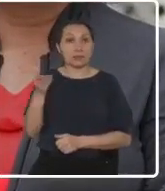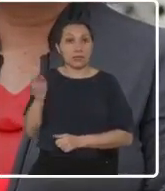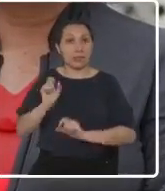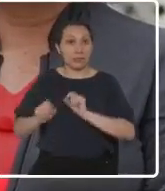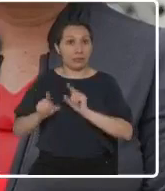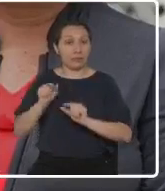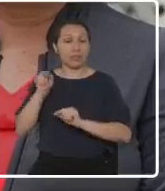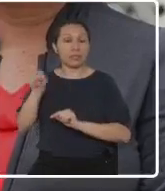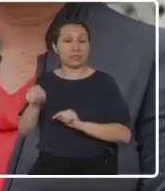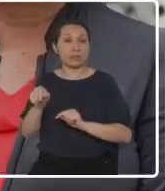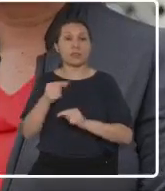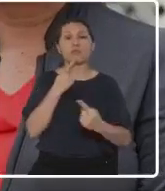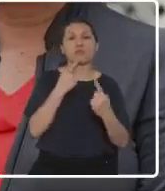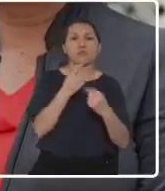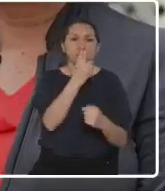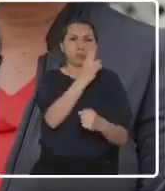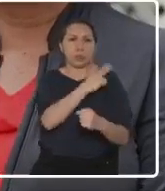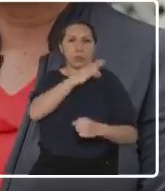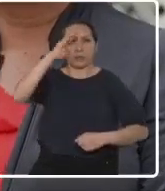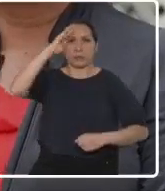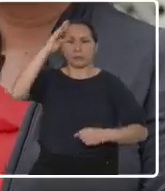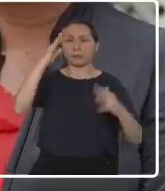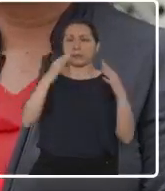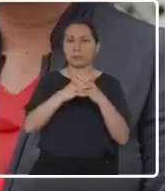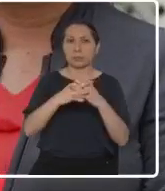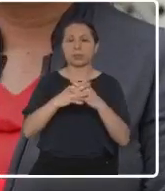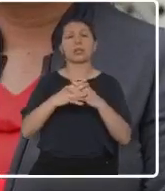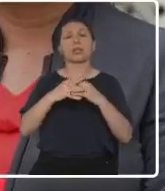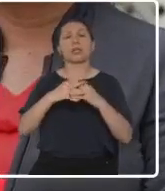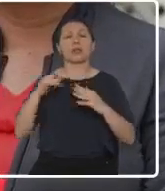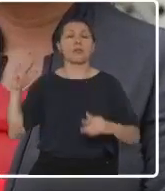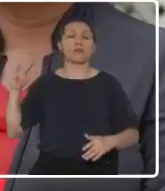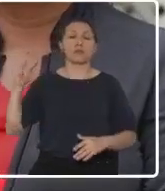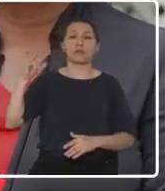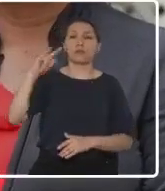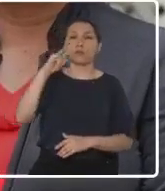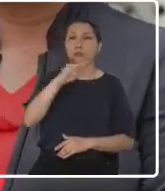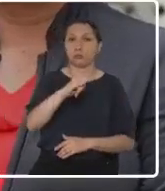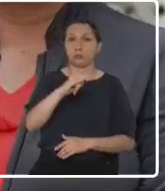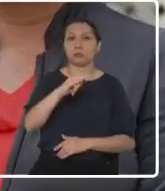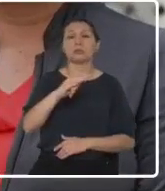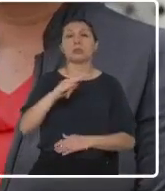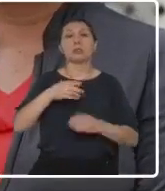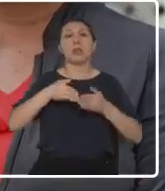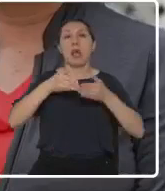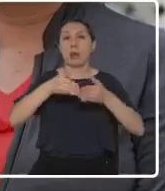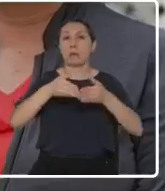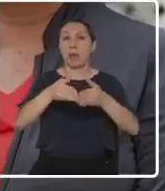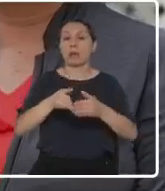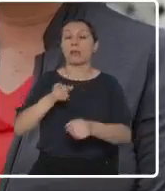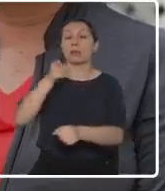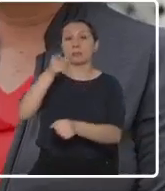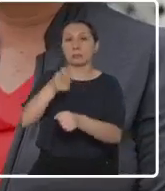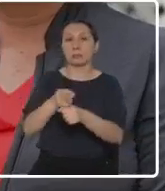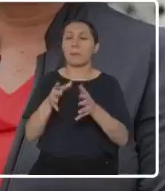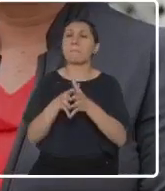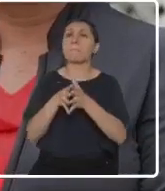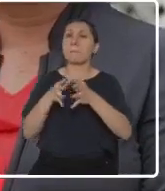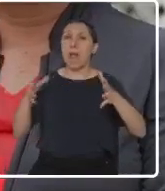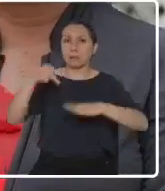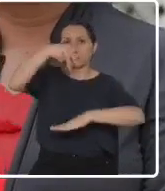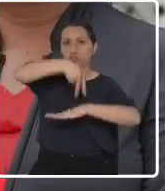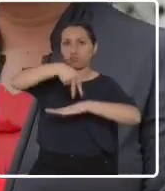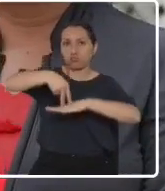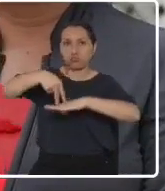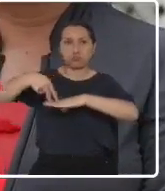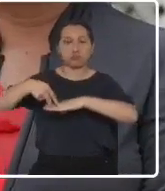conversando con los comandantes en jefe de la Armada, del Ejército y de la Fuerza Aérea. Y instruimos una mayor